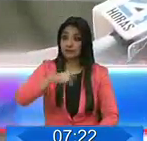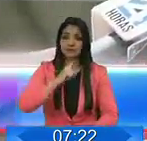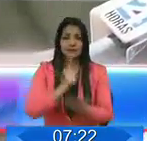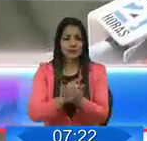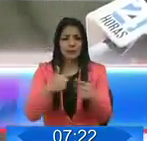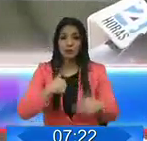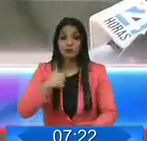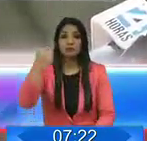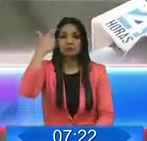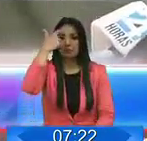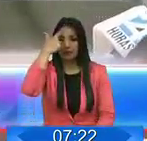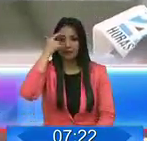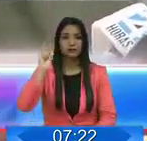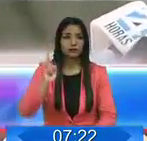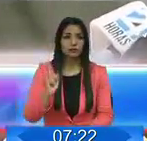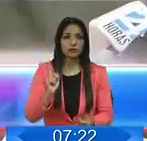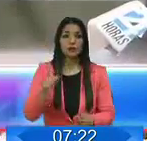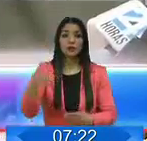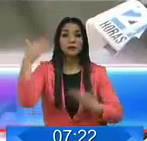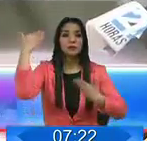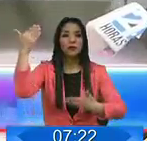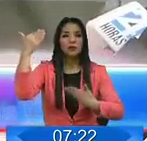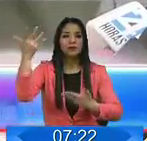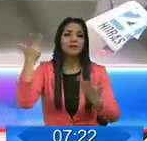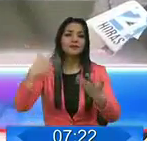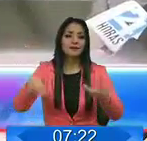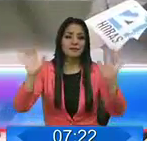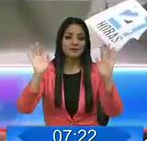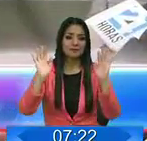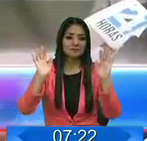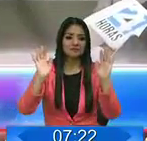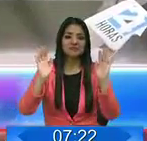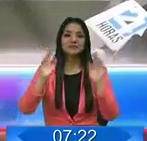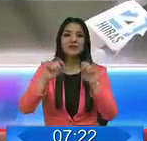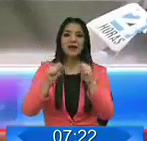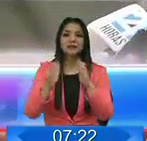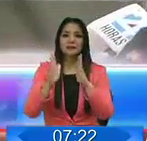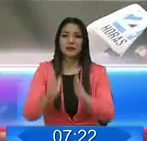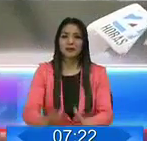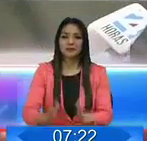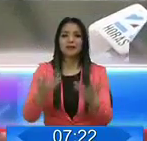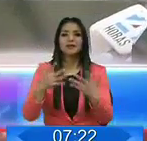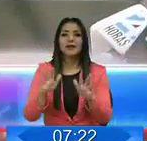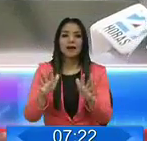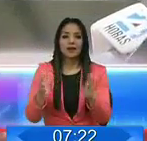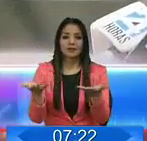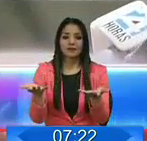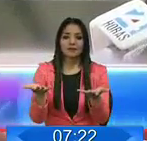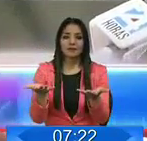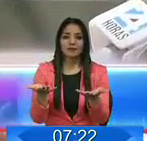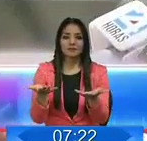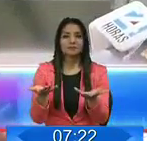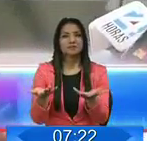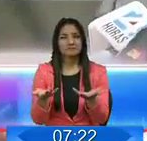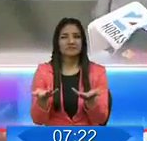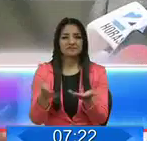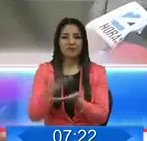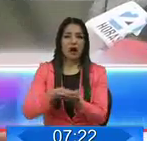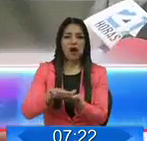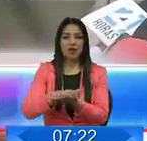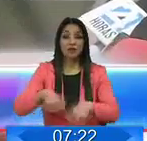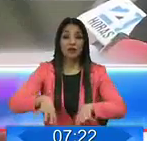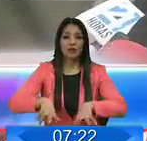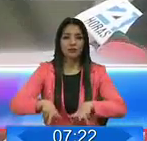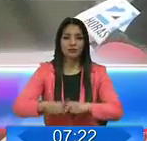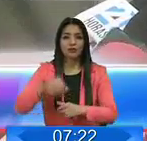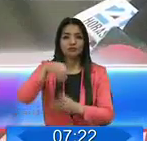yo que dentro del lado político ya los legisladores han tenido en cuenta que esta maraña de corrupción que ha estado dentro